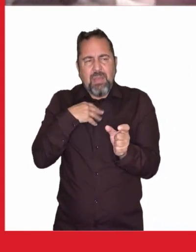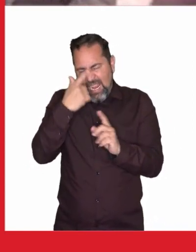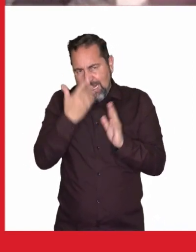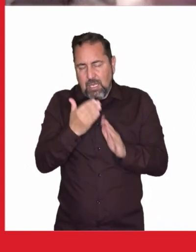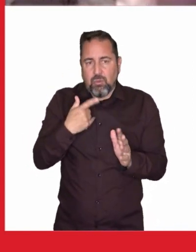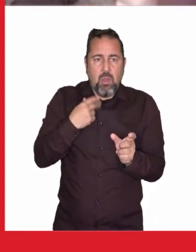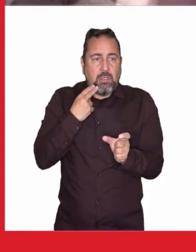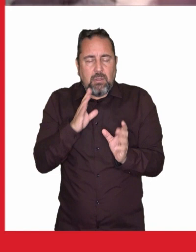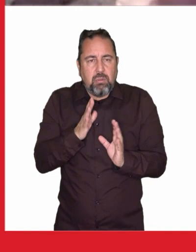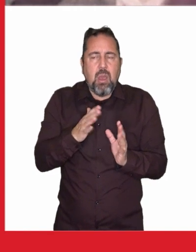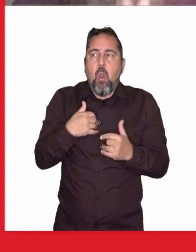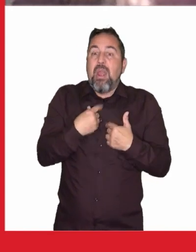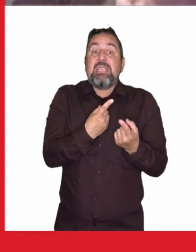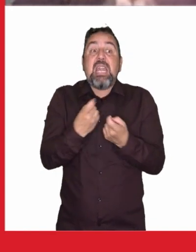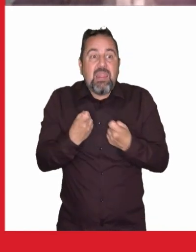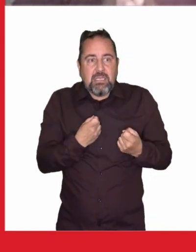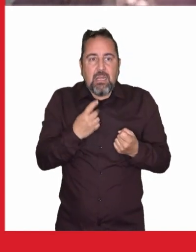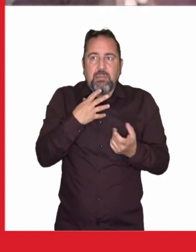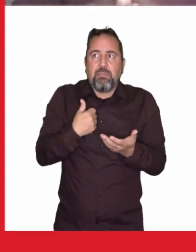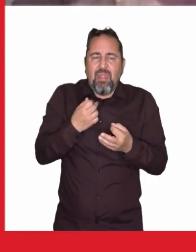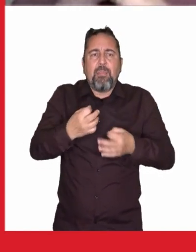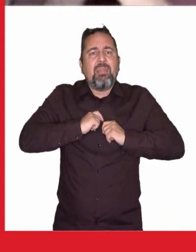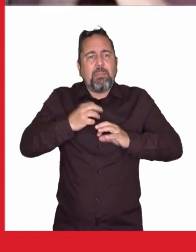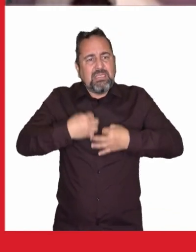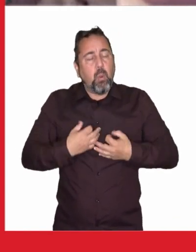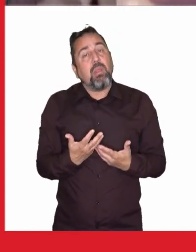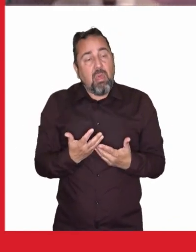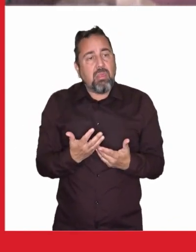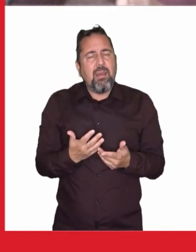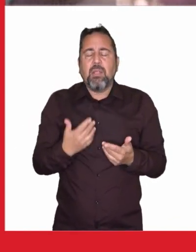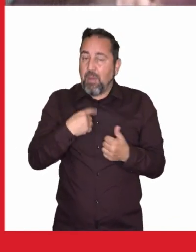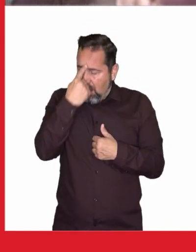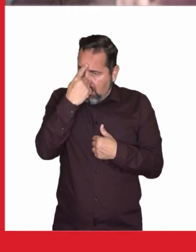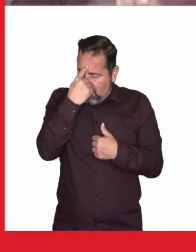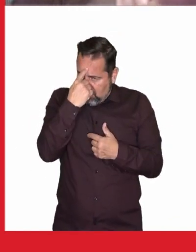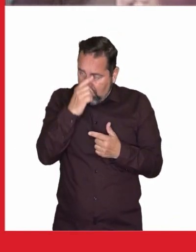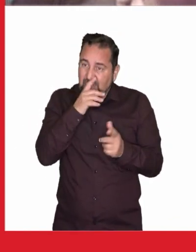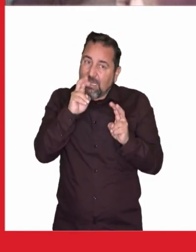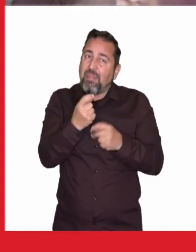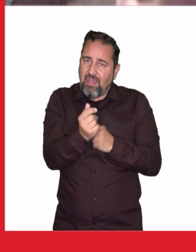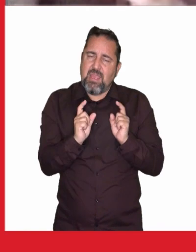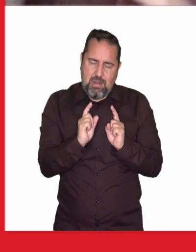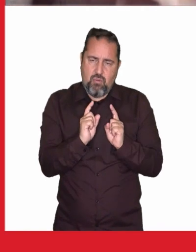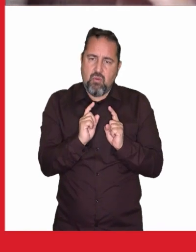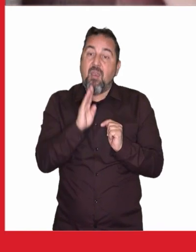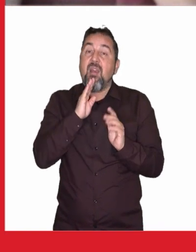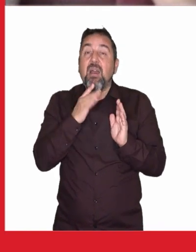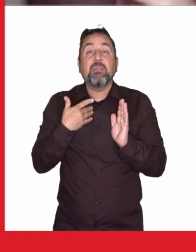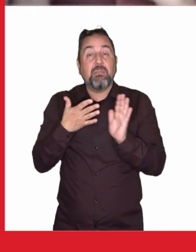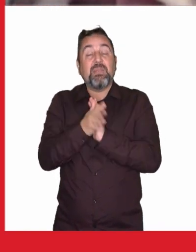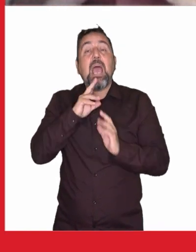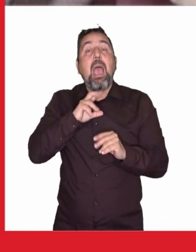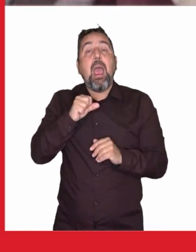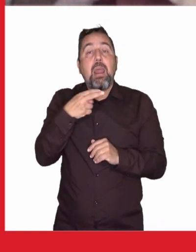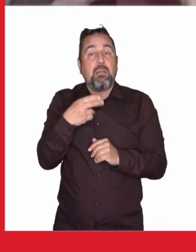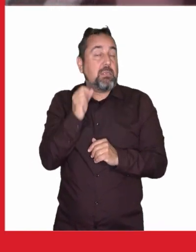cuando acompaño a personas que tienen mucha aversión al riesgo y tienen mucha necesidad de certidumbre, en la obsesión está